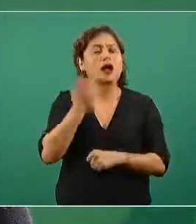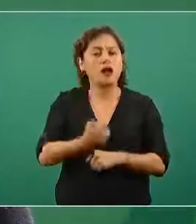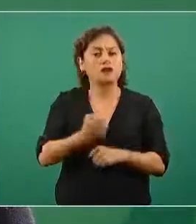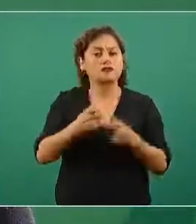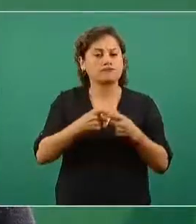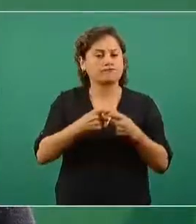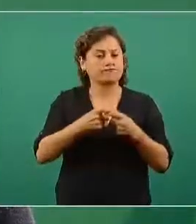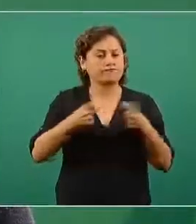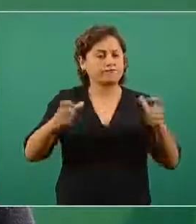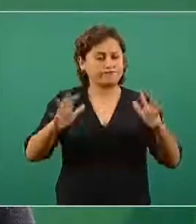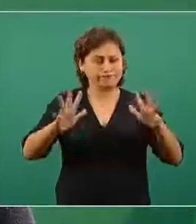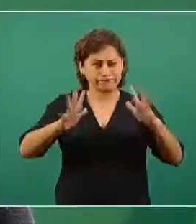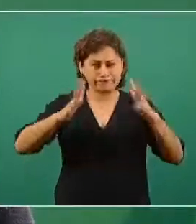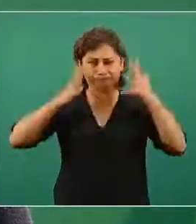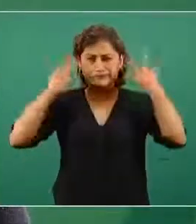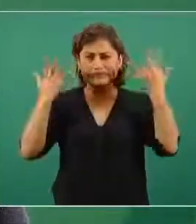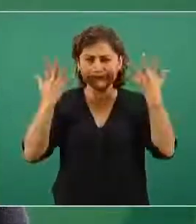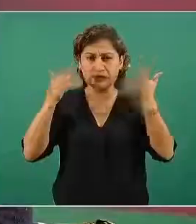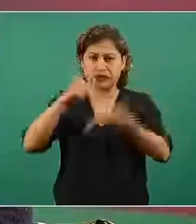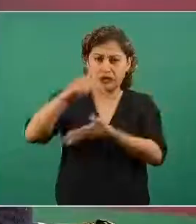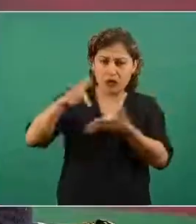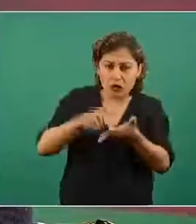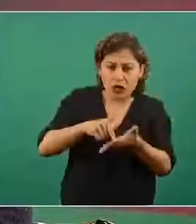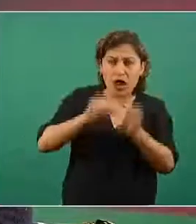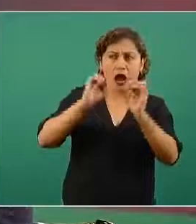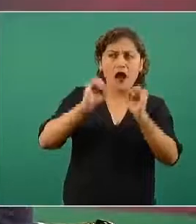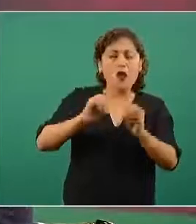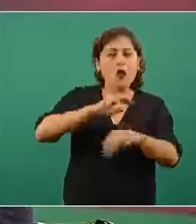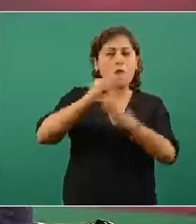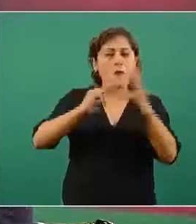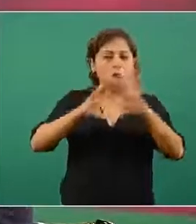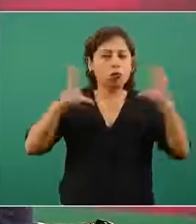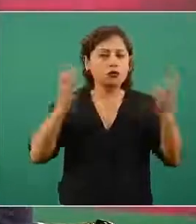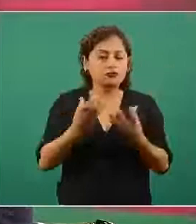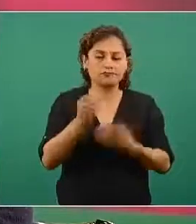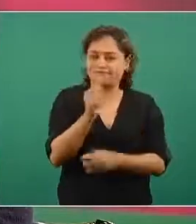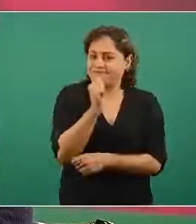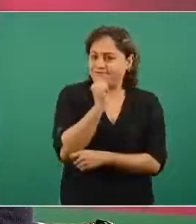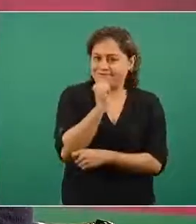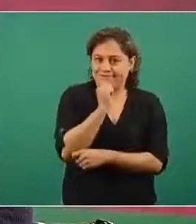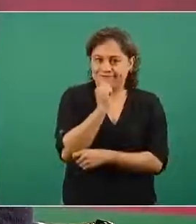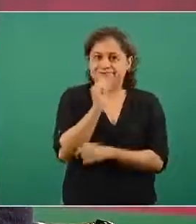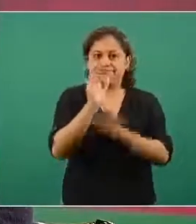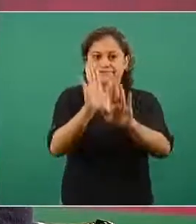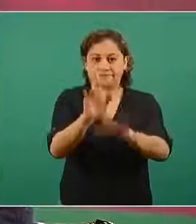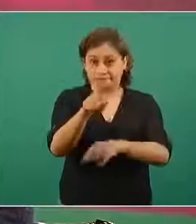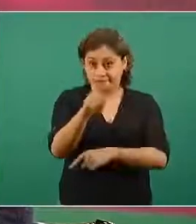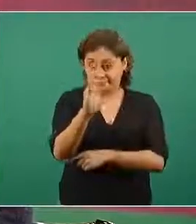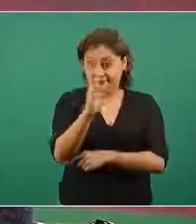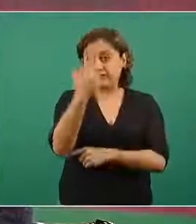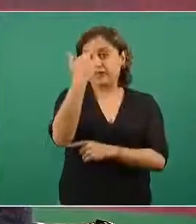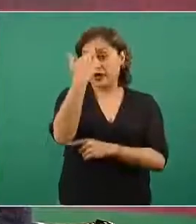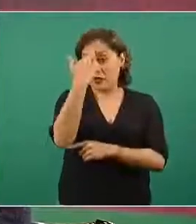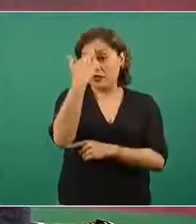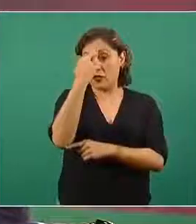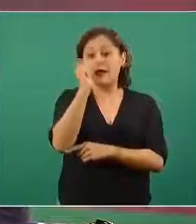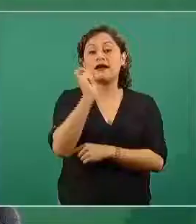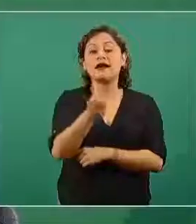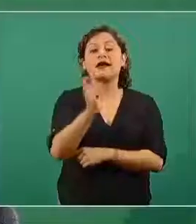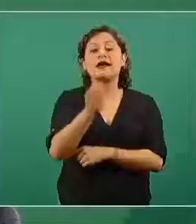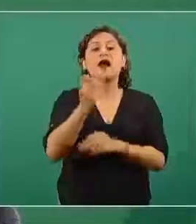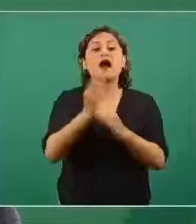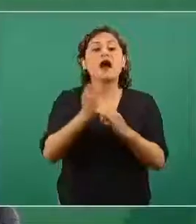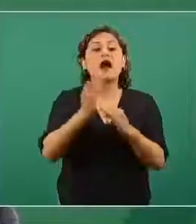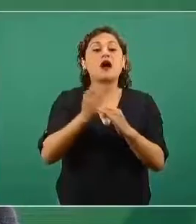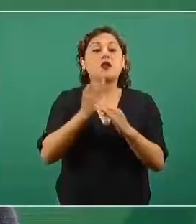incremento, digamos, de manera regional o global. Ahora, recordemos obviamente que también tenemos bajo seguimiento una segunda variante